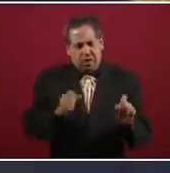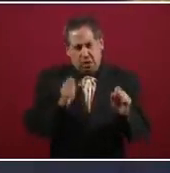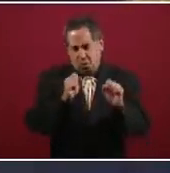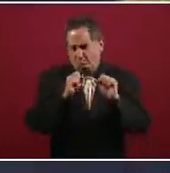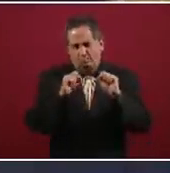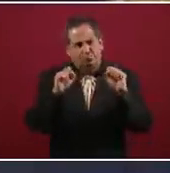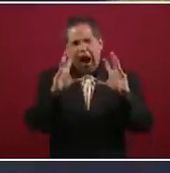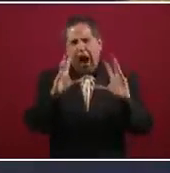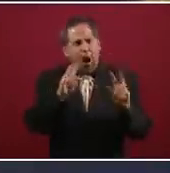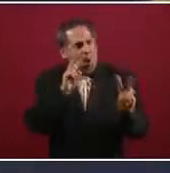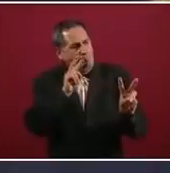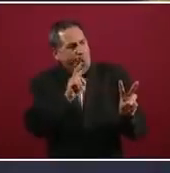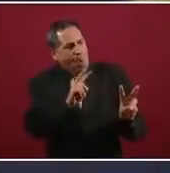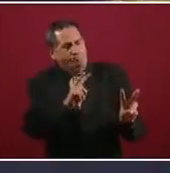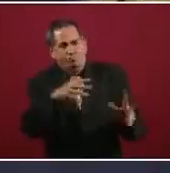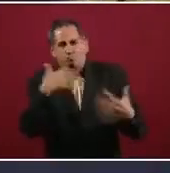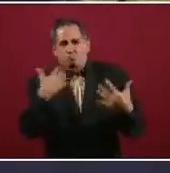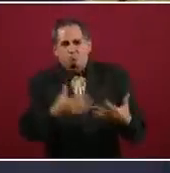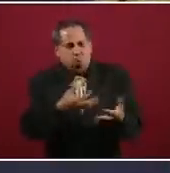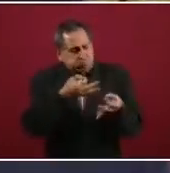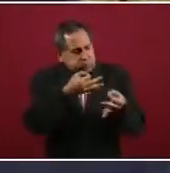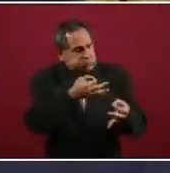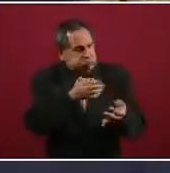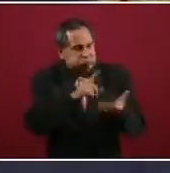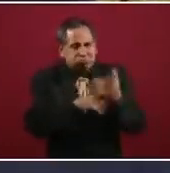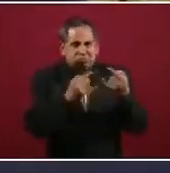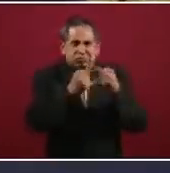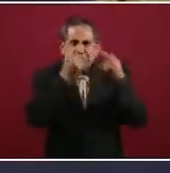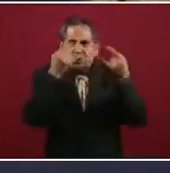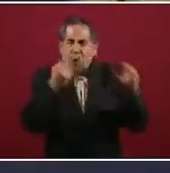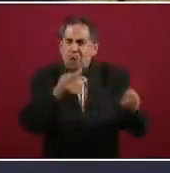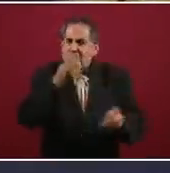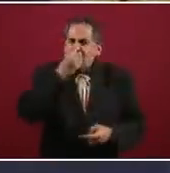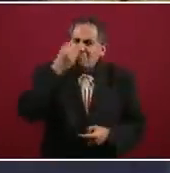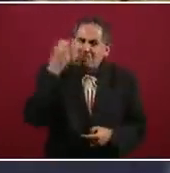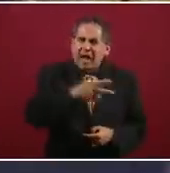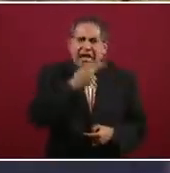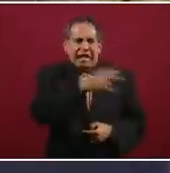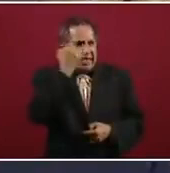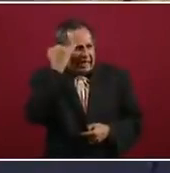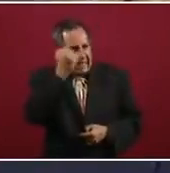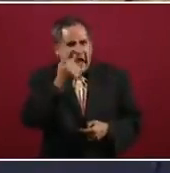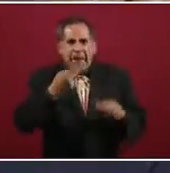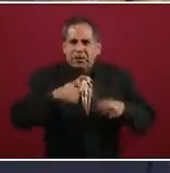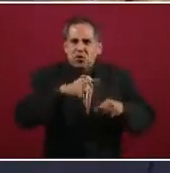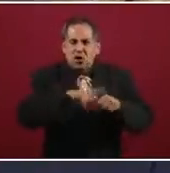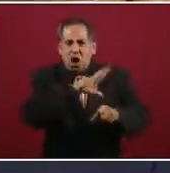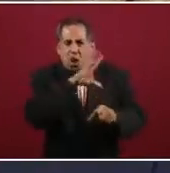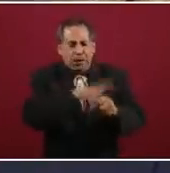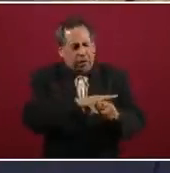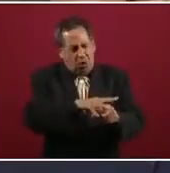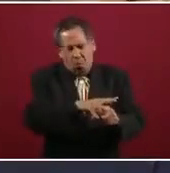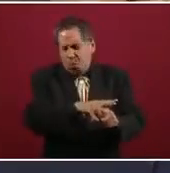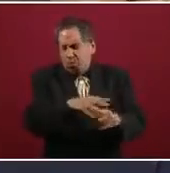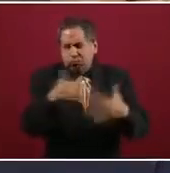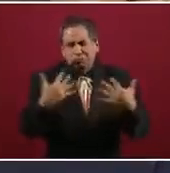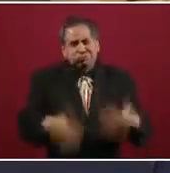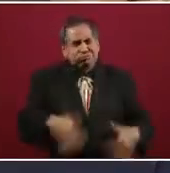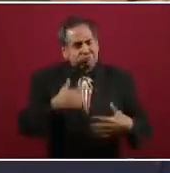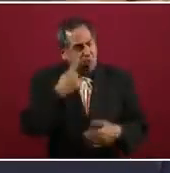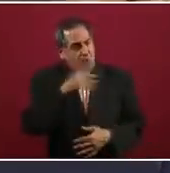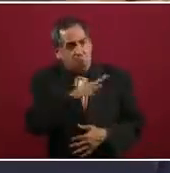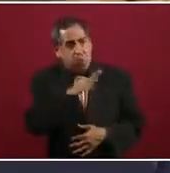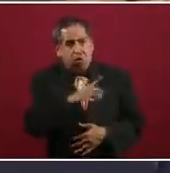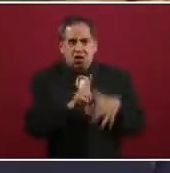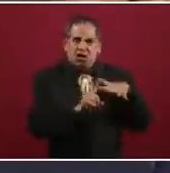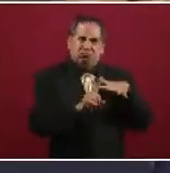fascinante en su riqueza anecdótica, política, ideológica, personal, ¿no? Y caudillo